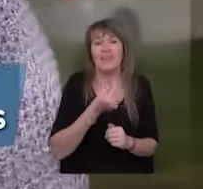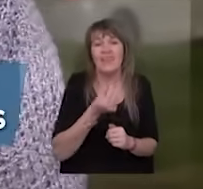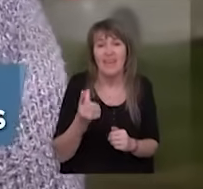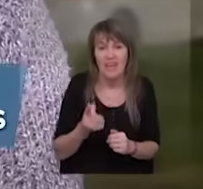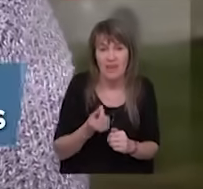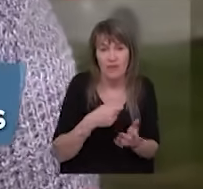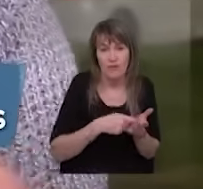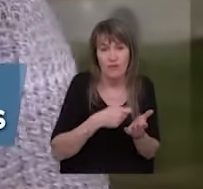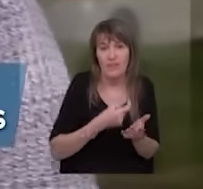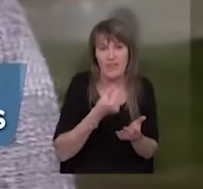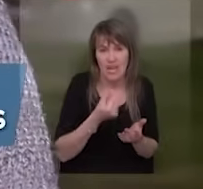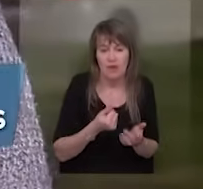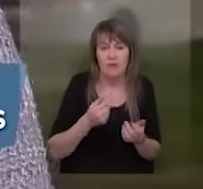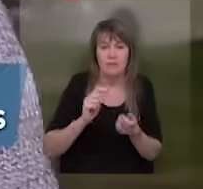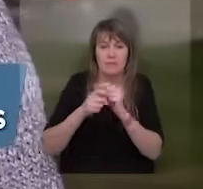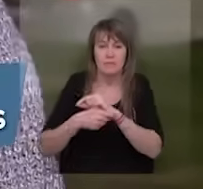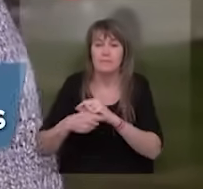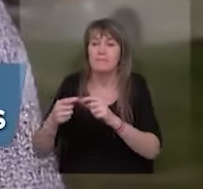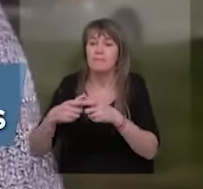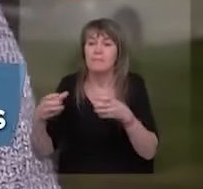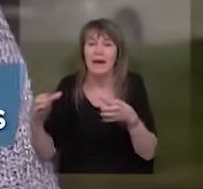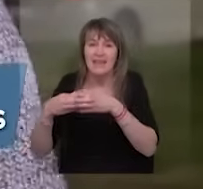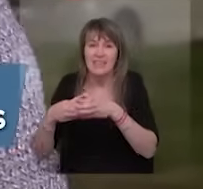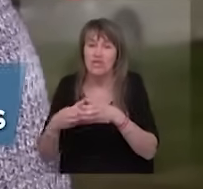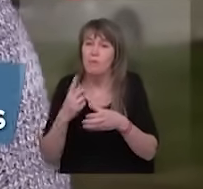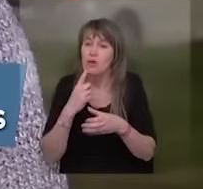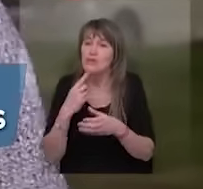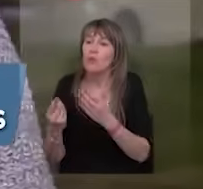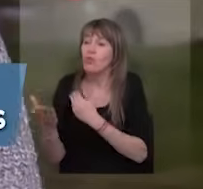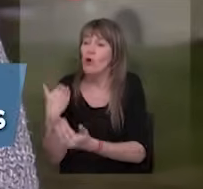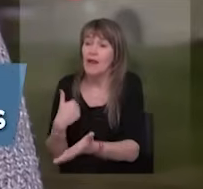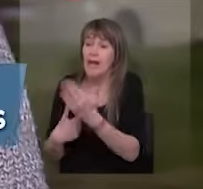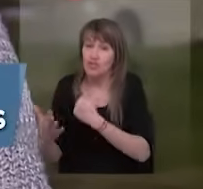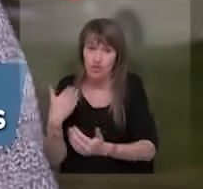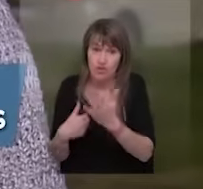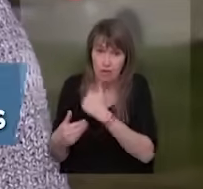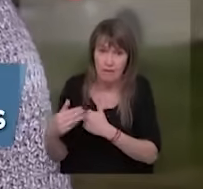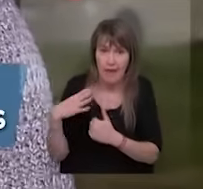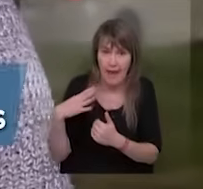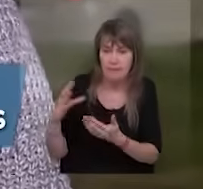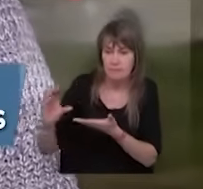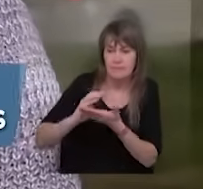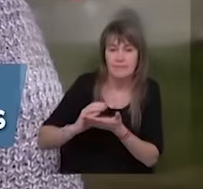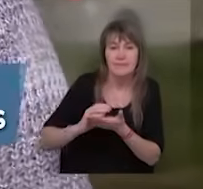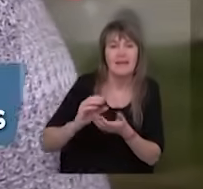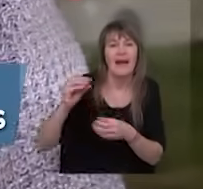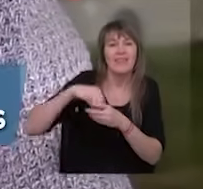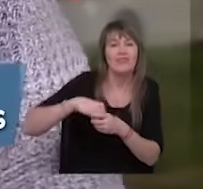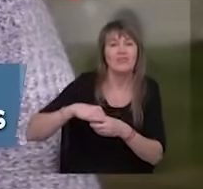no O sea todas las transacciones que reciben los partidos políticos las donaciones son eh mediante transferencias